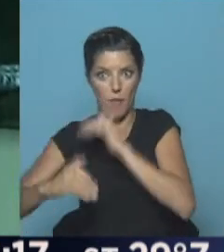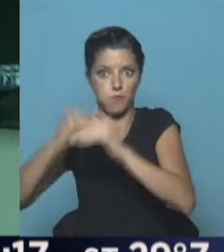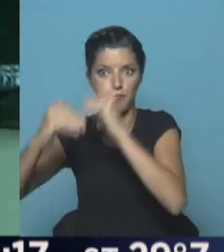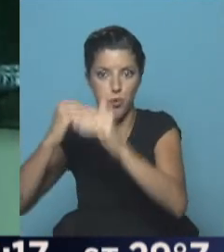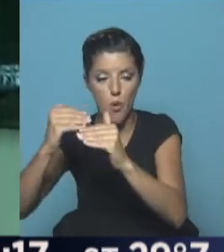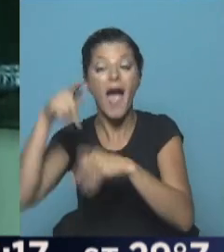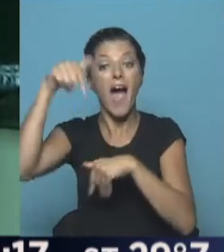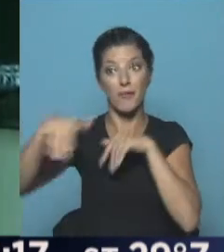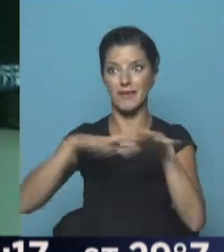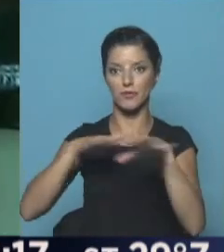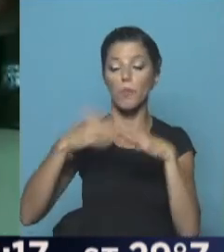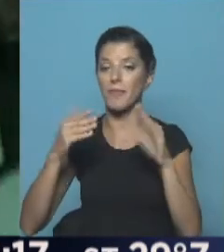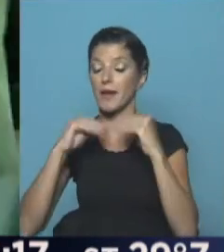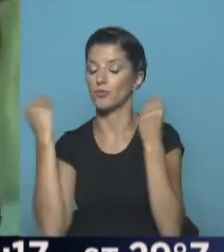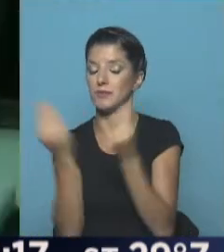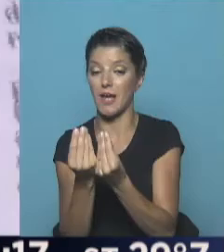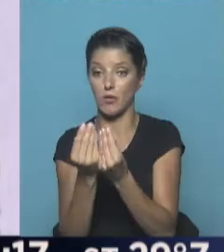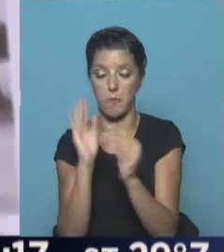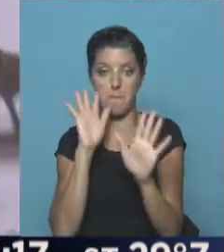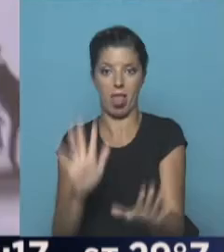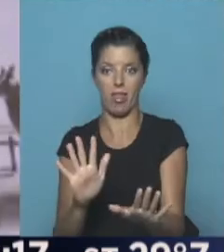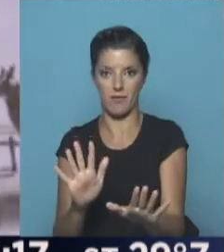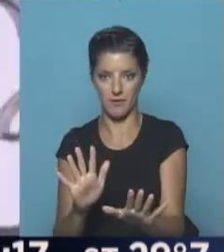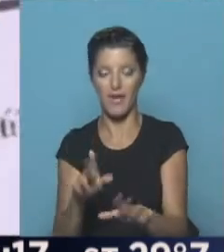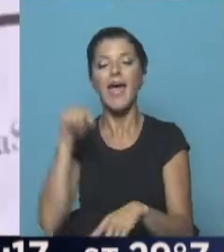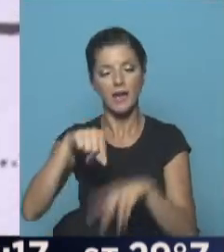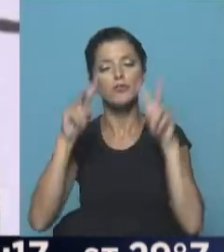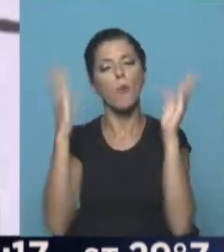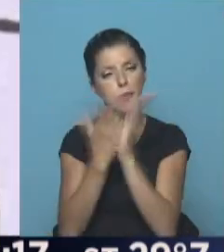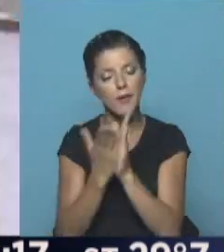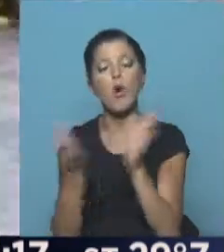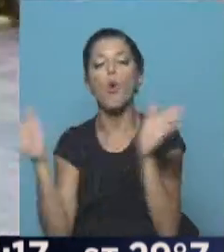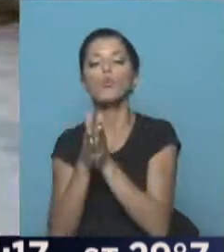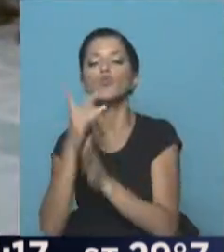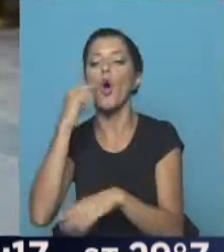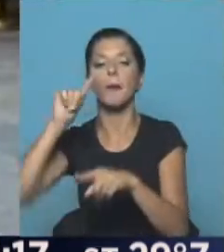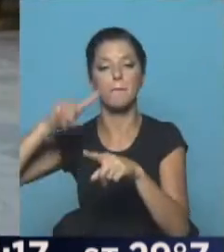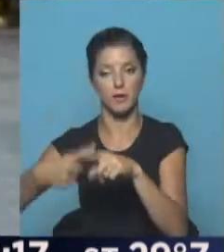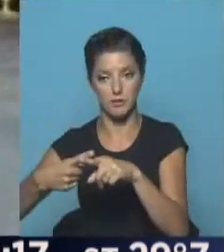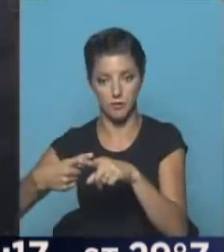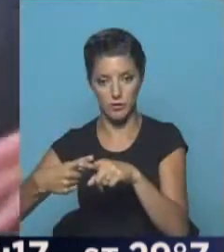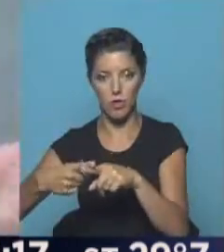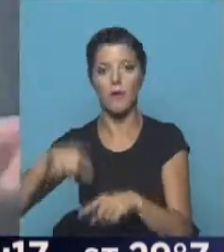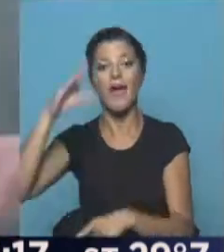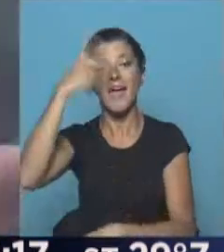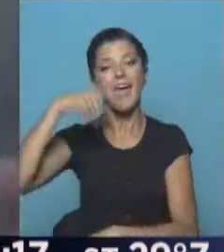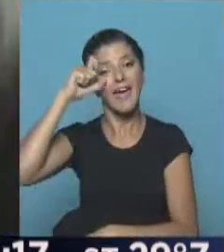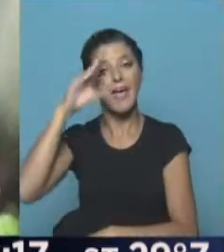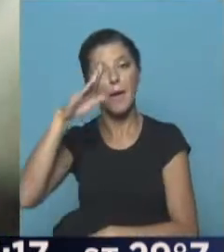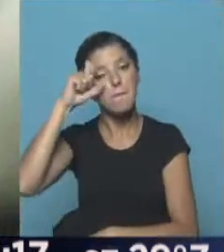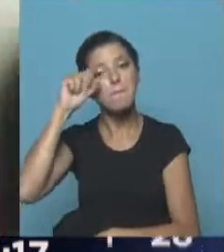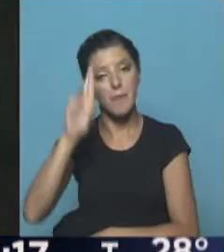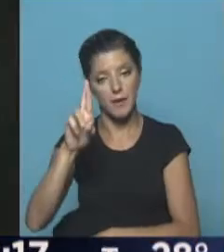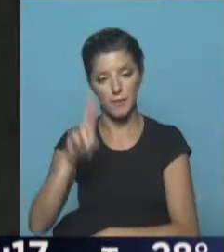podría arrojar resultados inesperados y analizamos en nuestros estudios con el politólogo ever astro vischi y además